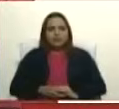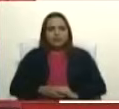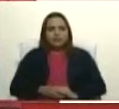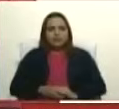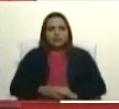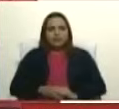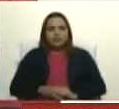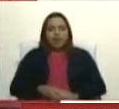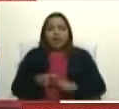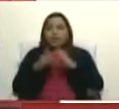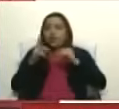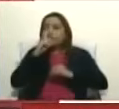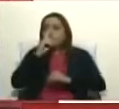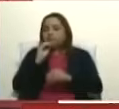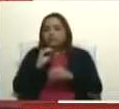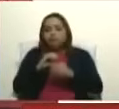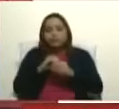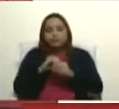Todos en silencio.